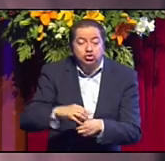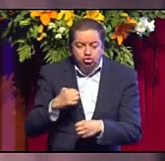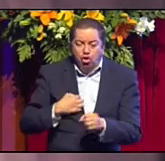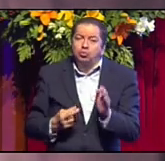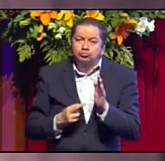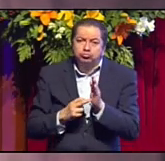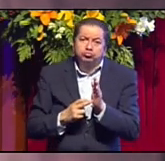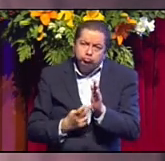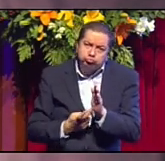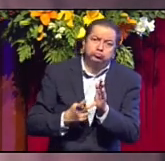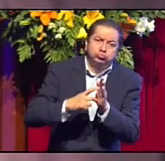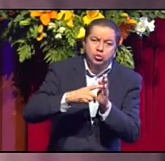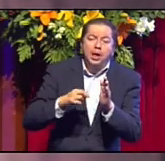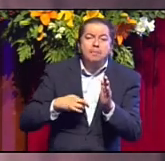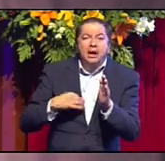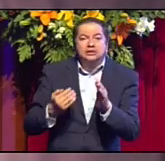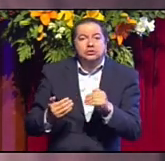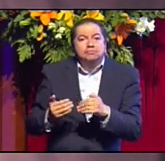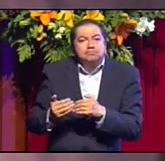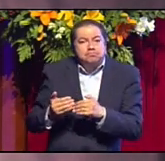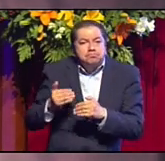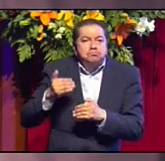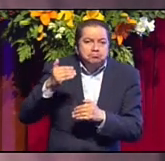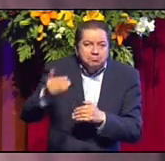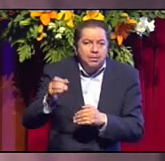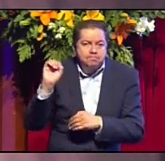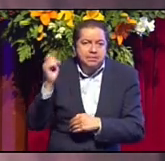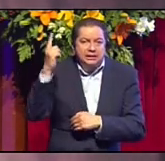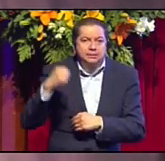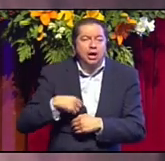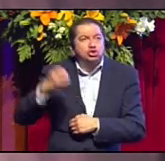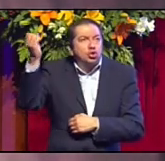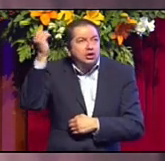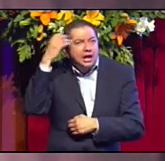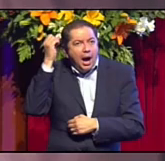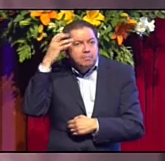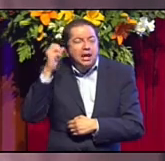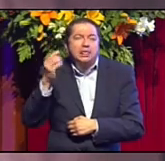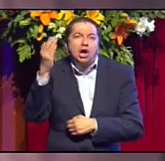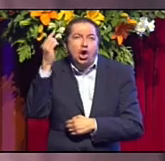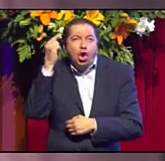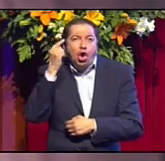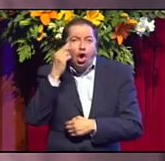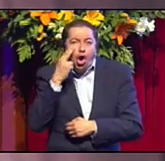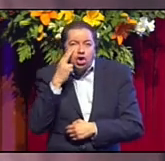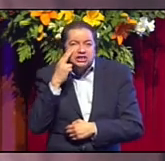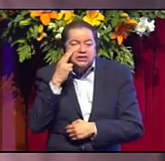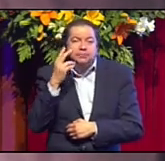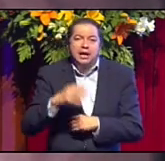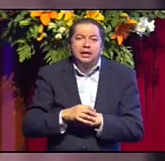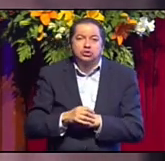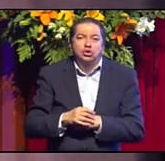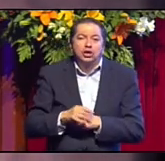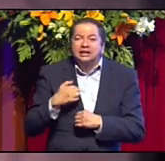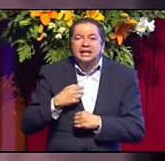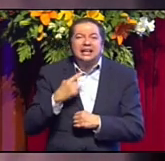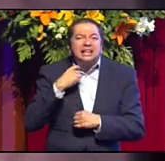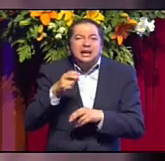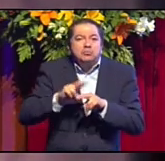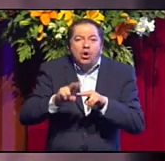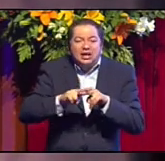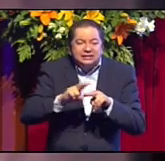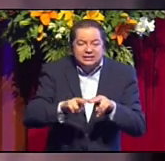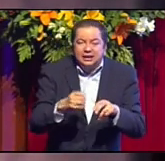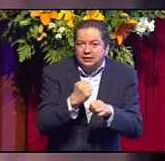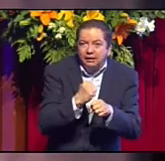el paso, me separo, tenga la oportunidad de tener un aprendizaje, tener un conocimiento, poderlo materializar, algo a que echarle mano el